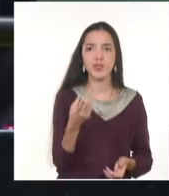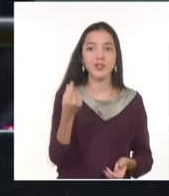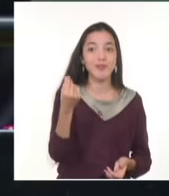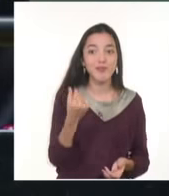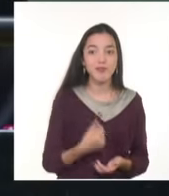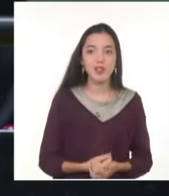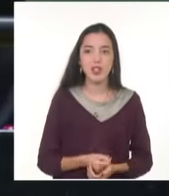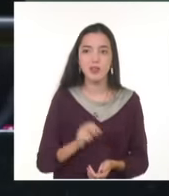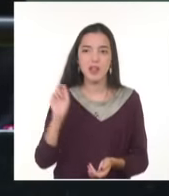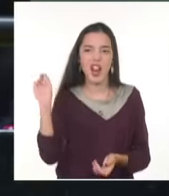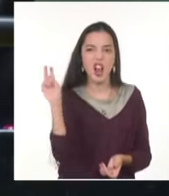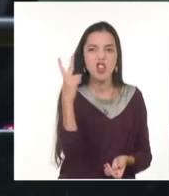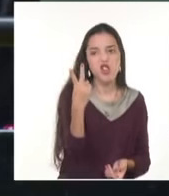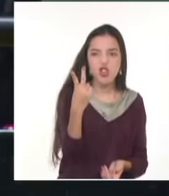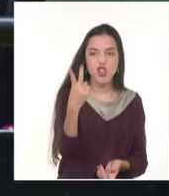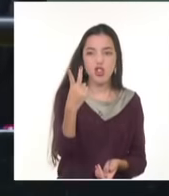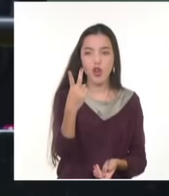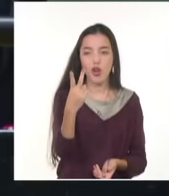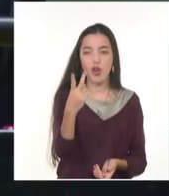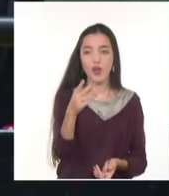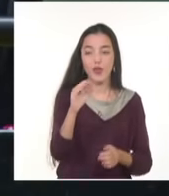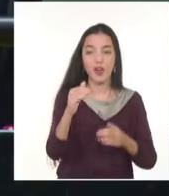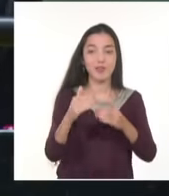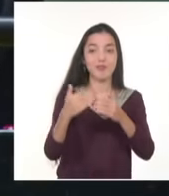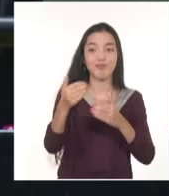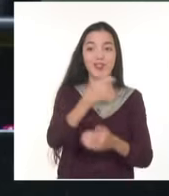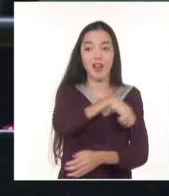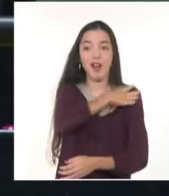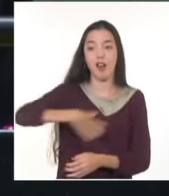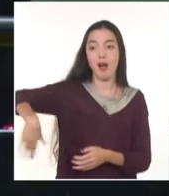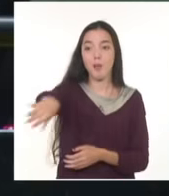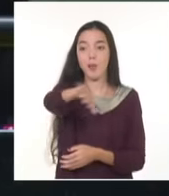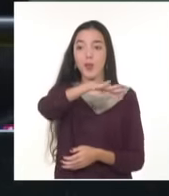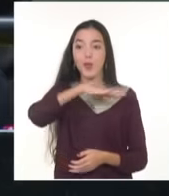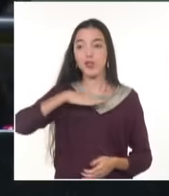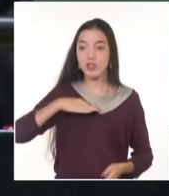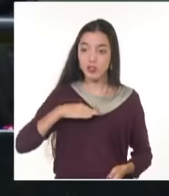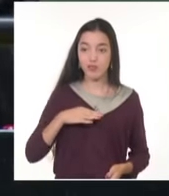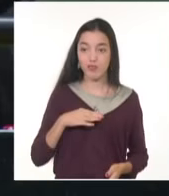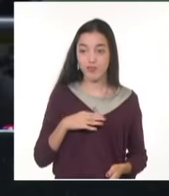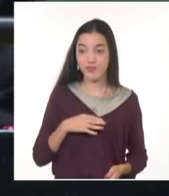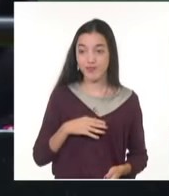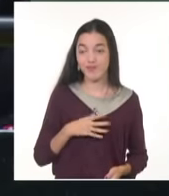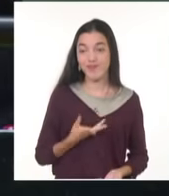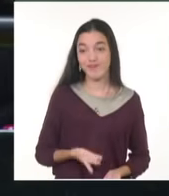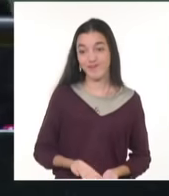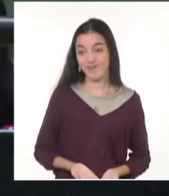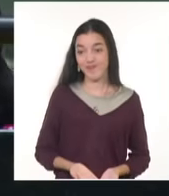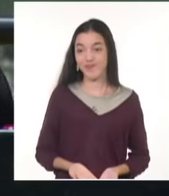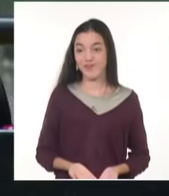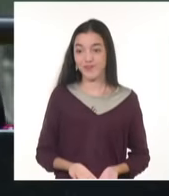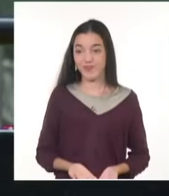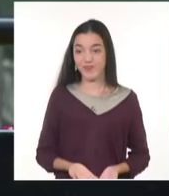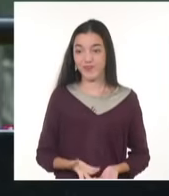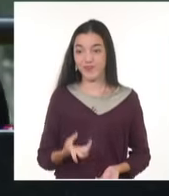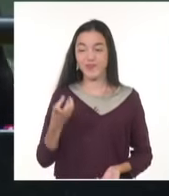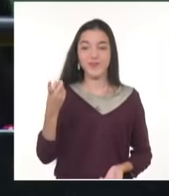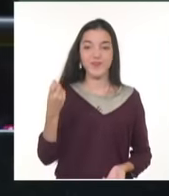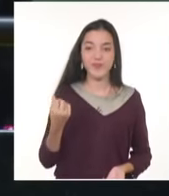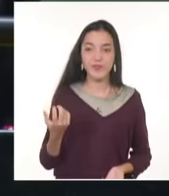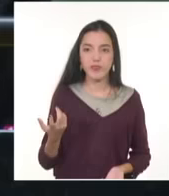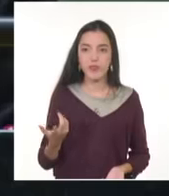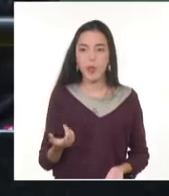de riqueza que el resto de la población mundial. Con un impuesto a la